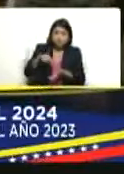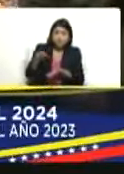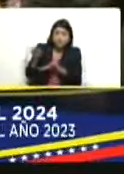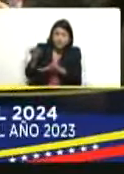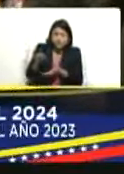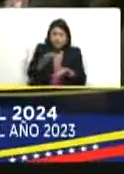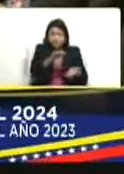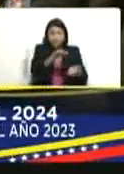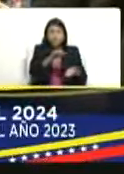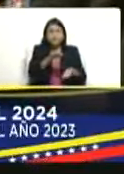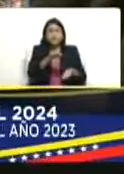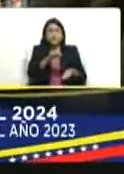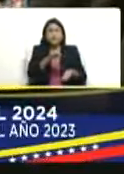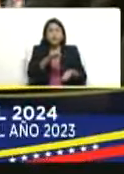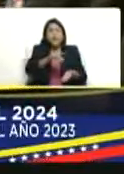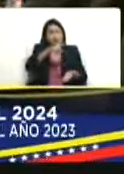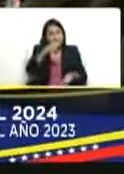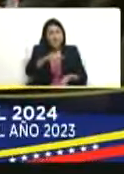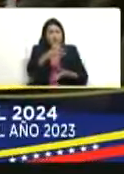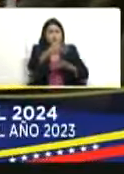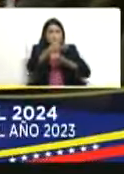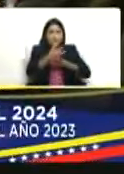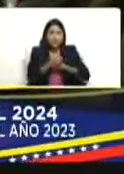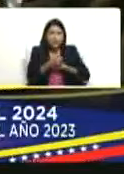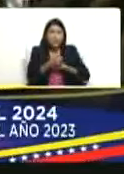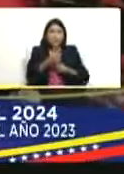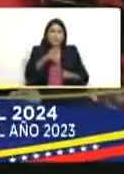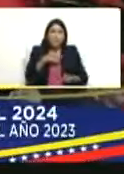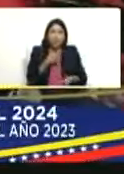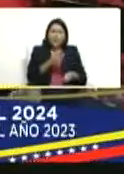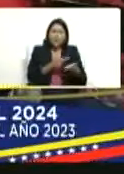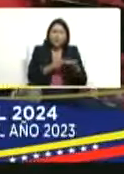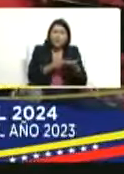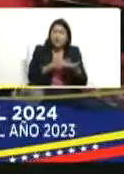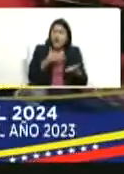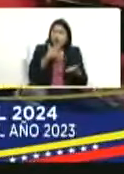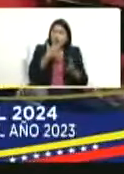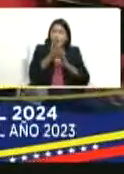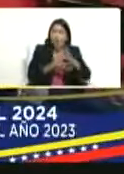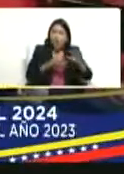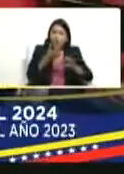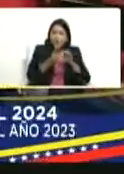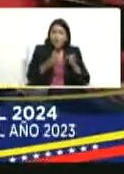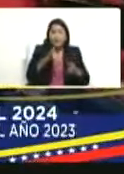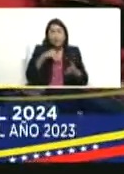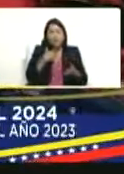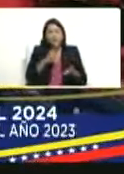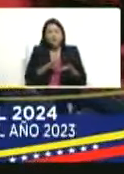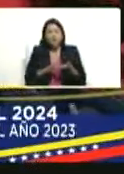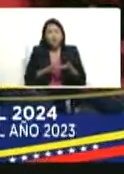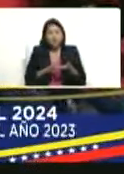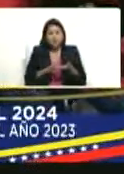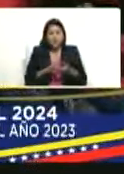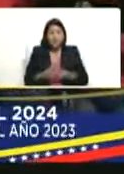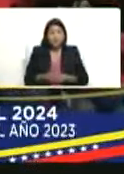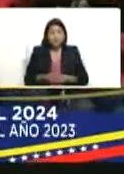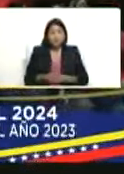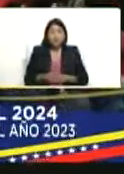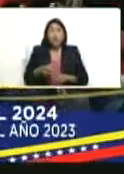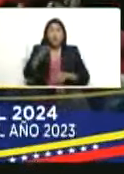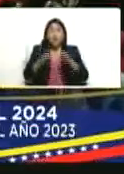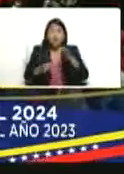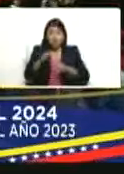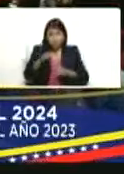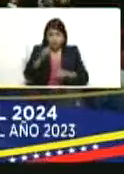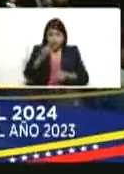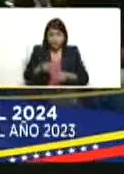la certeza y la confianza de la resolución de sus conflictos de manera expedita y justa.